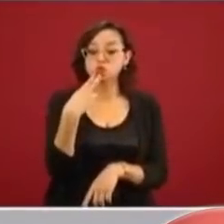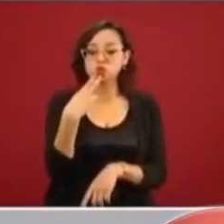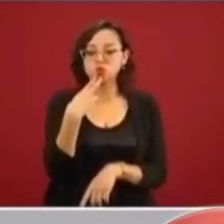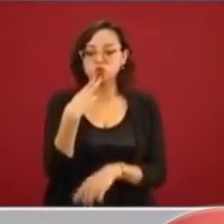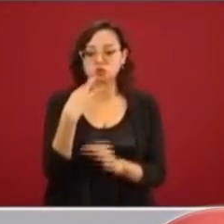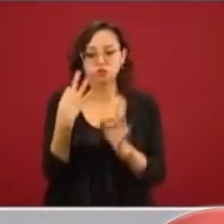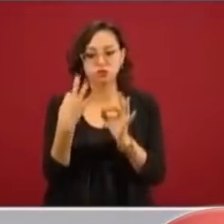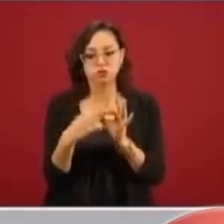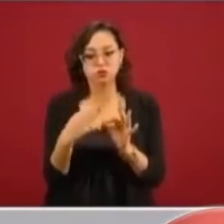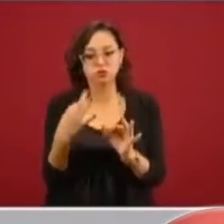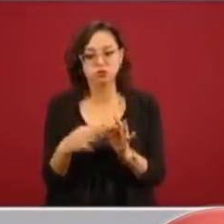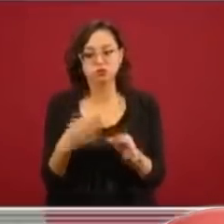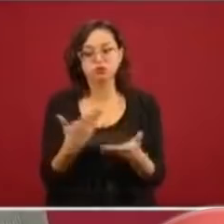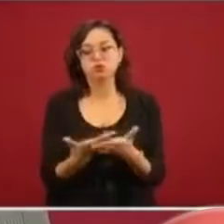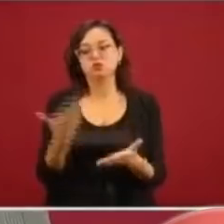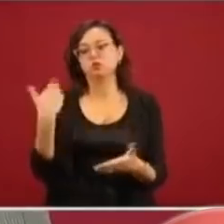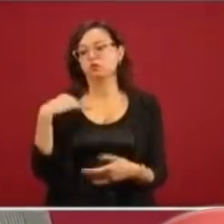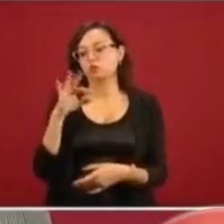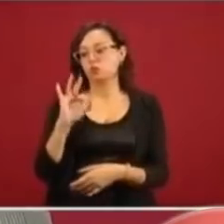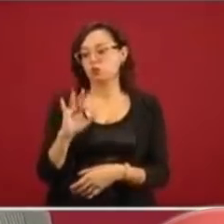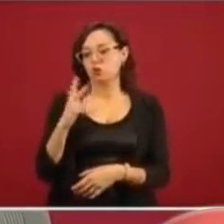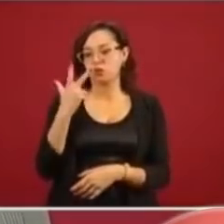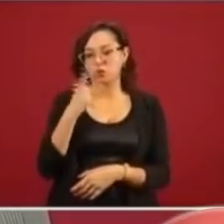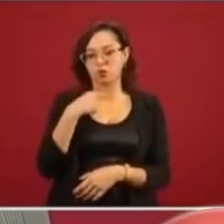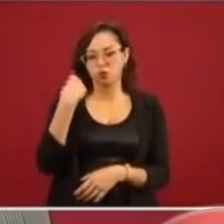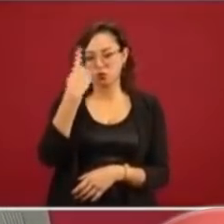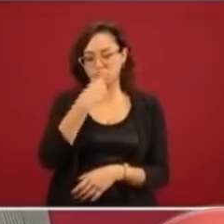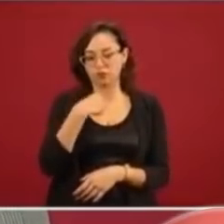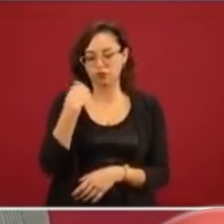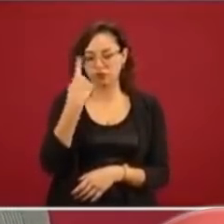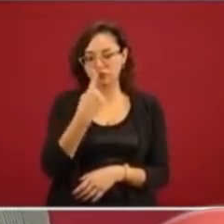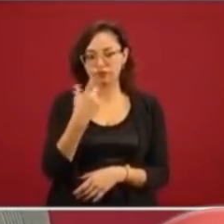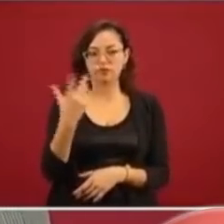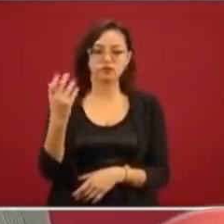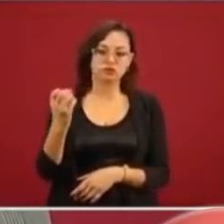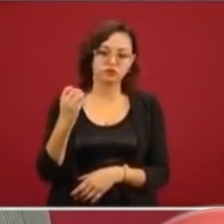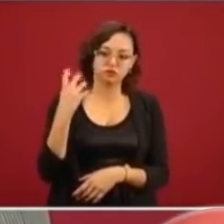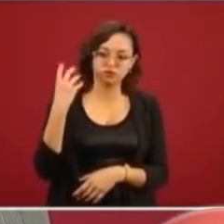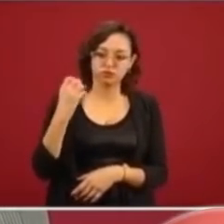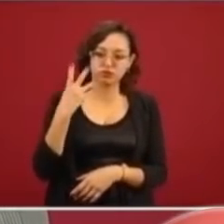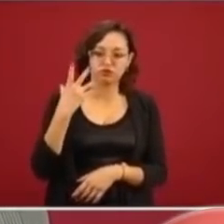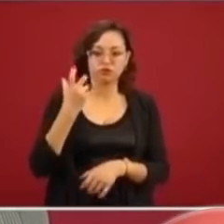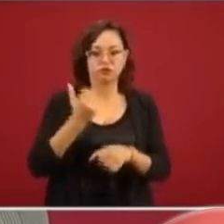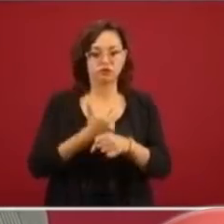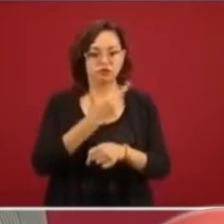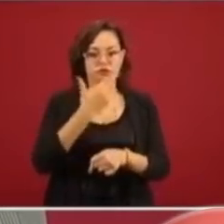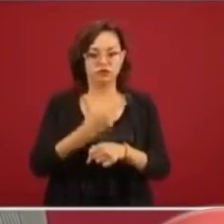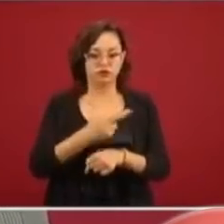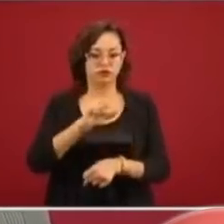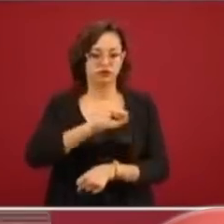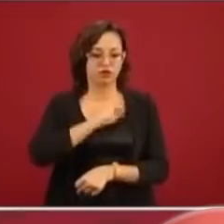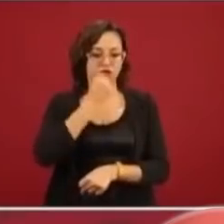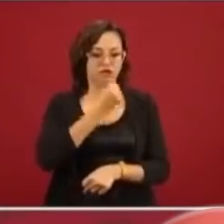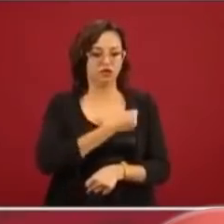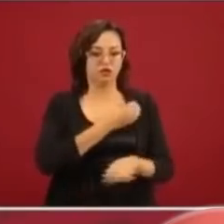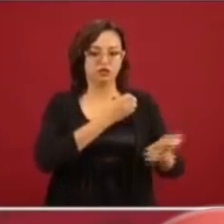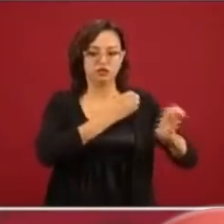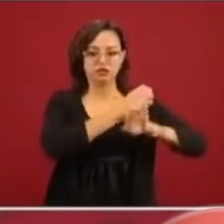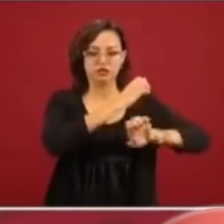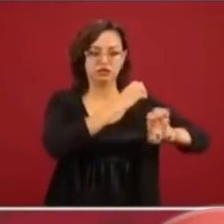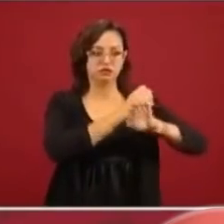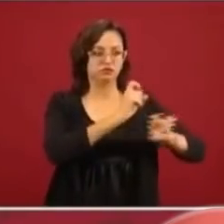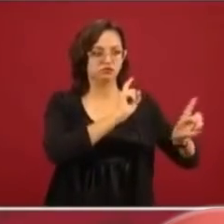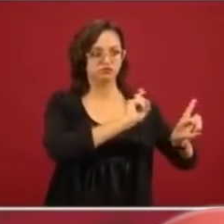solicitamos, hace 48 horas tuvimos una conferencia con los secretarios de salud de los